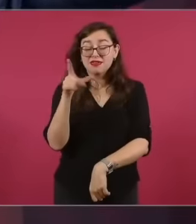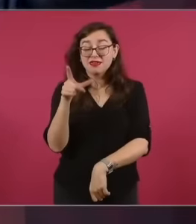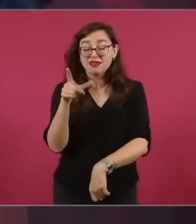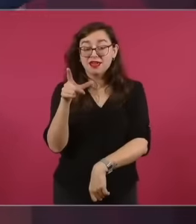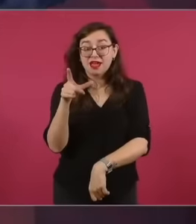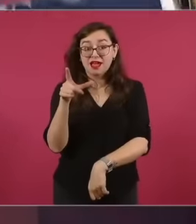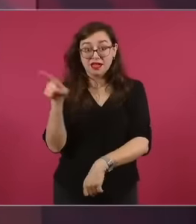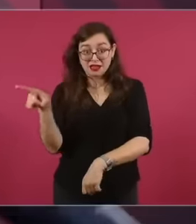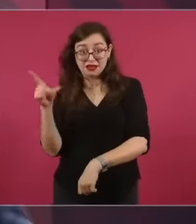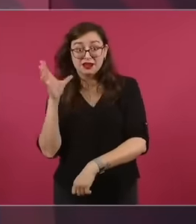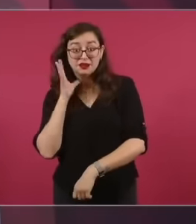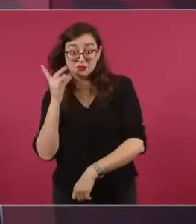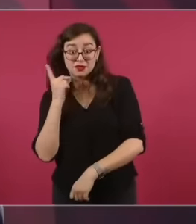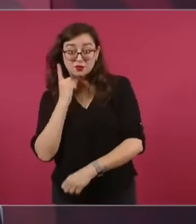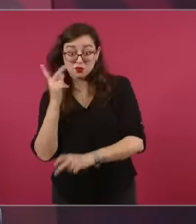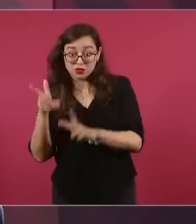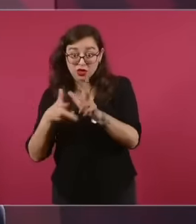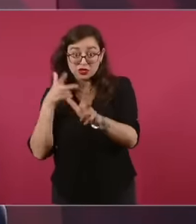sede alterna.